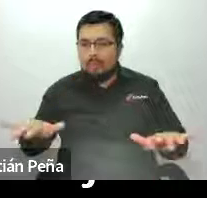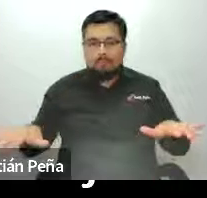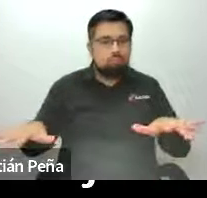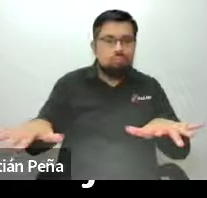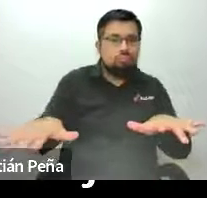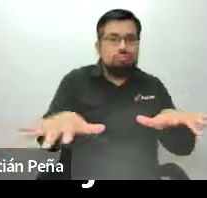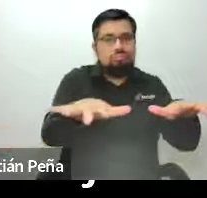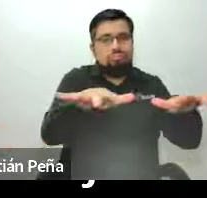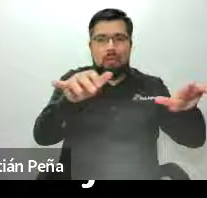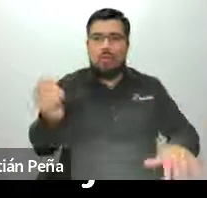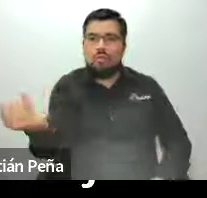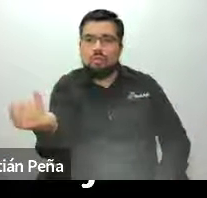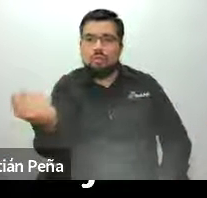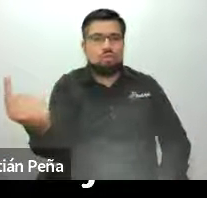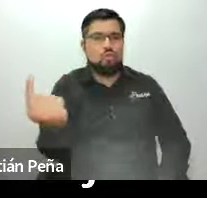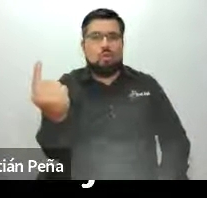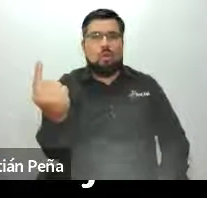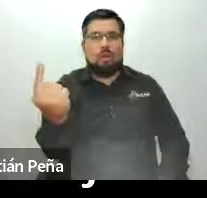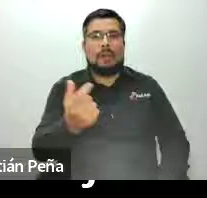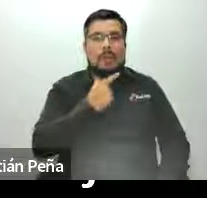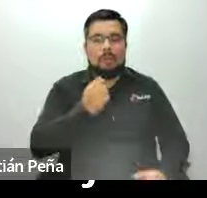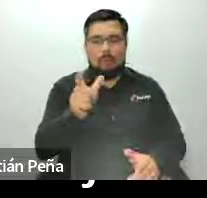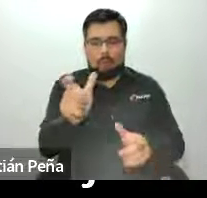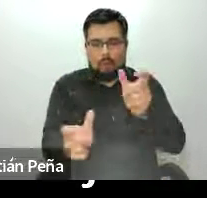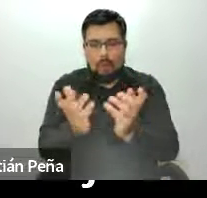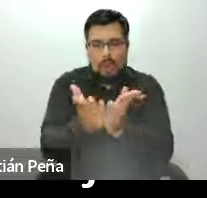autónomos, autodeterminados.